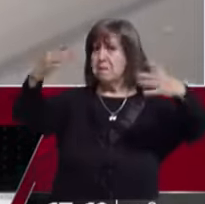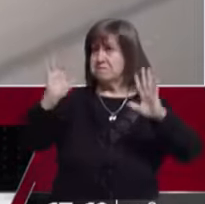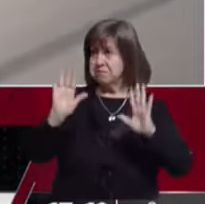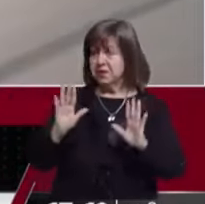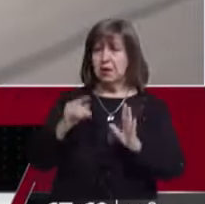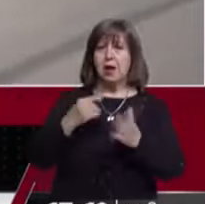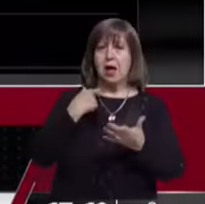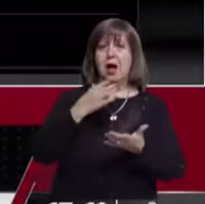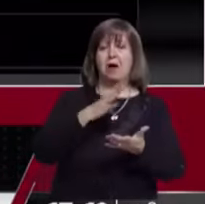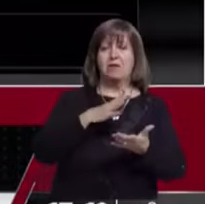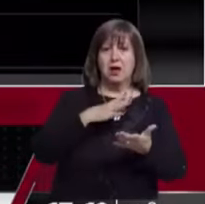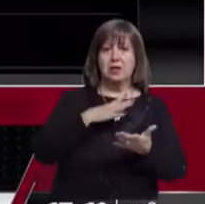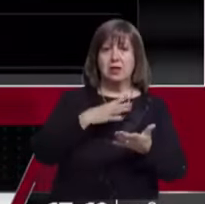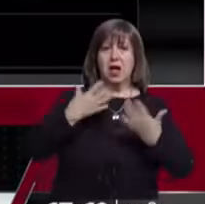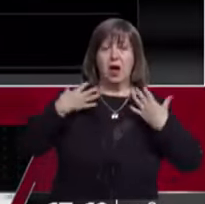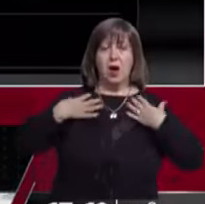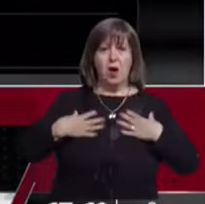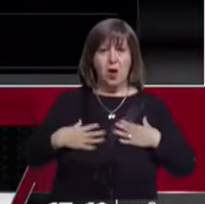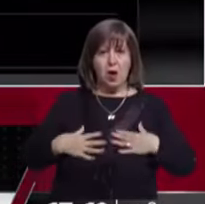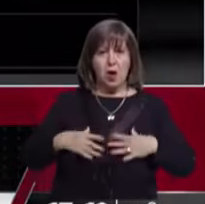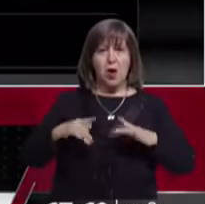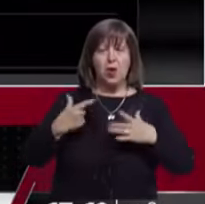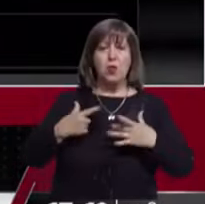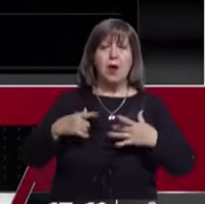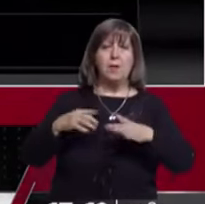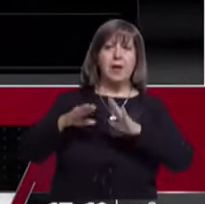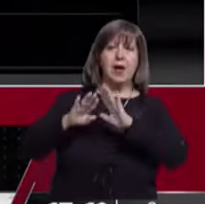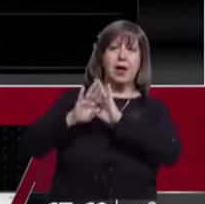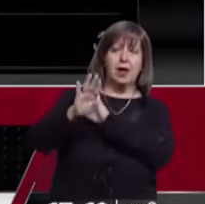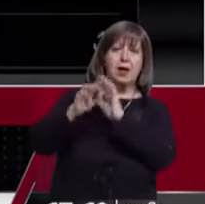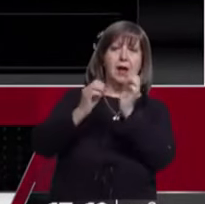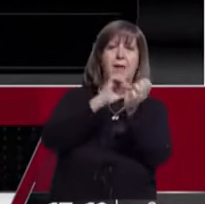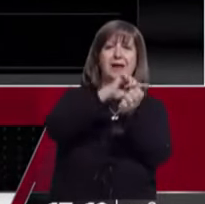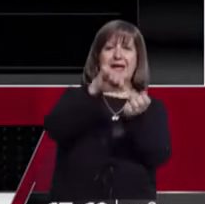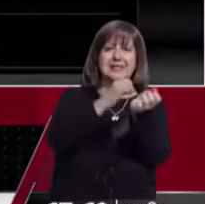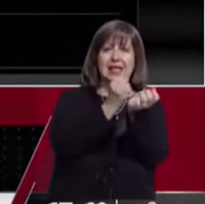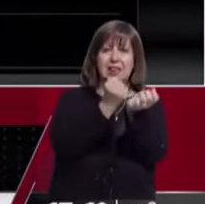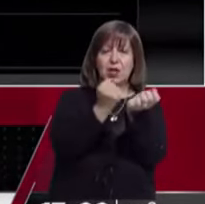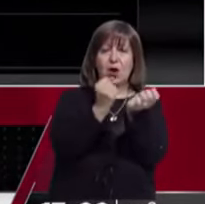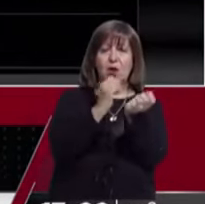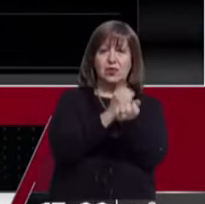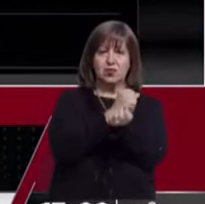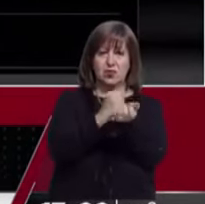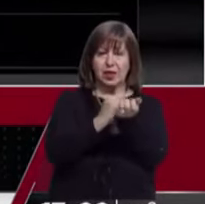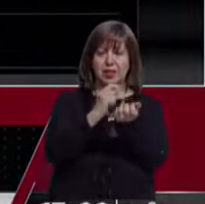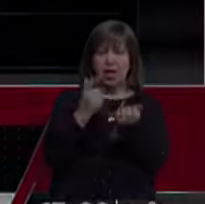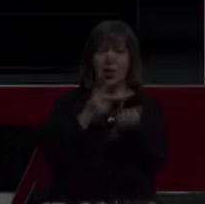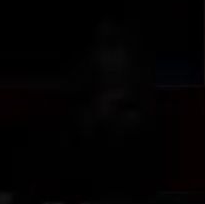judiciales, esto de que no había en su cuerpo signos de autodefensa, de que los precintos no estaban amarrados y demás, ¿no?